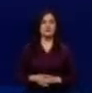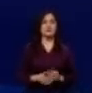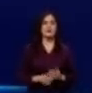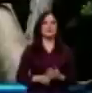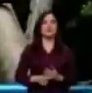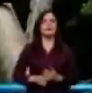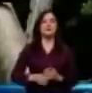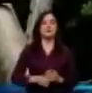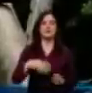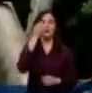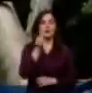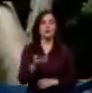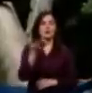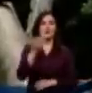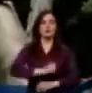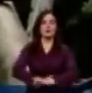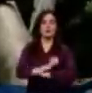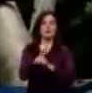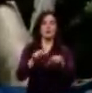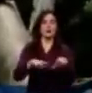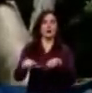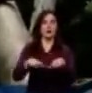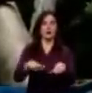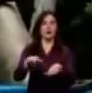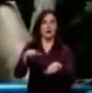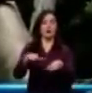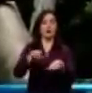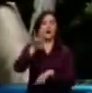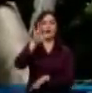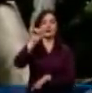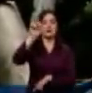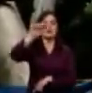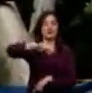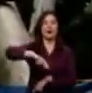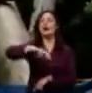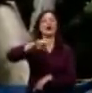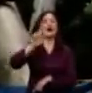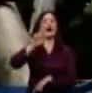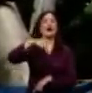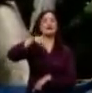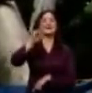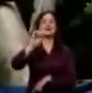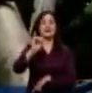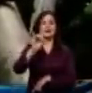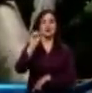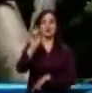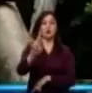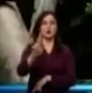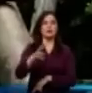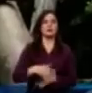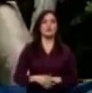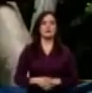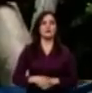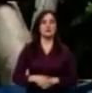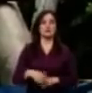Amigos televidentes, buenos días. En esta mañana nos encontramos aquí en la ciudadela Tarqui, en el sur de Quito. Queremos contarles y sobre todo mostrar